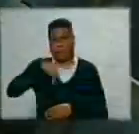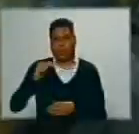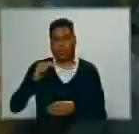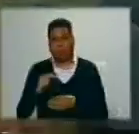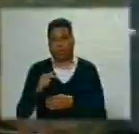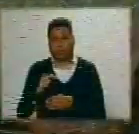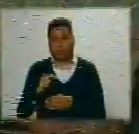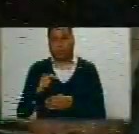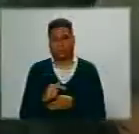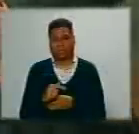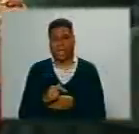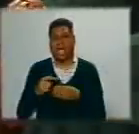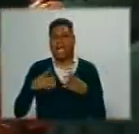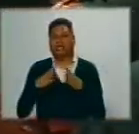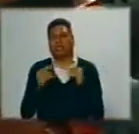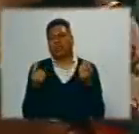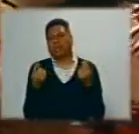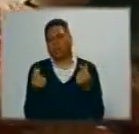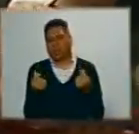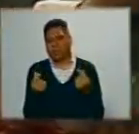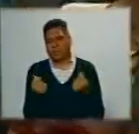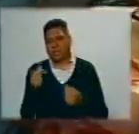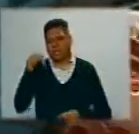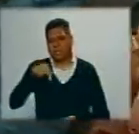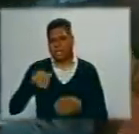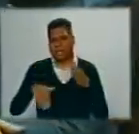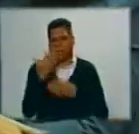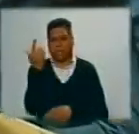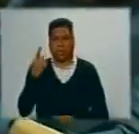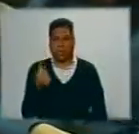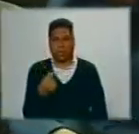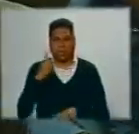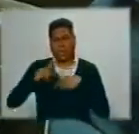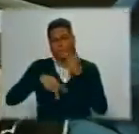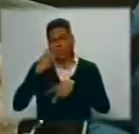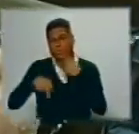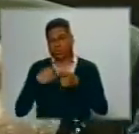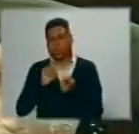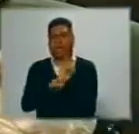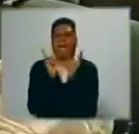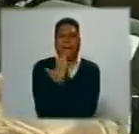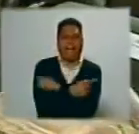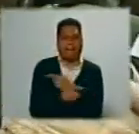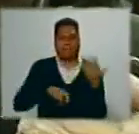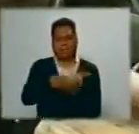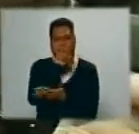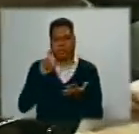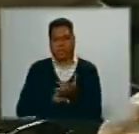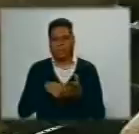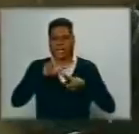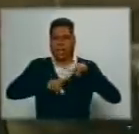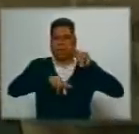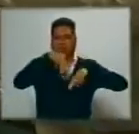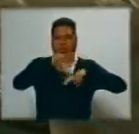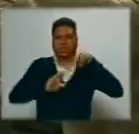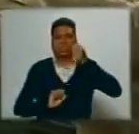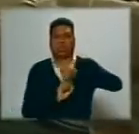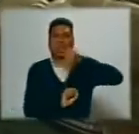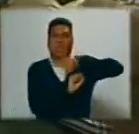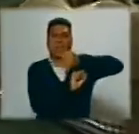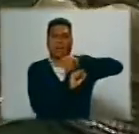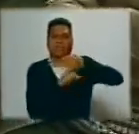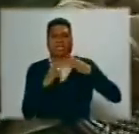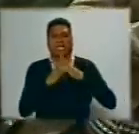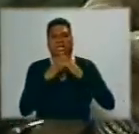rentista a la economía, al modelo económico productivo que nos vaya construyendo las bases